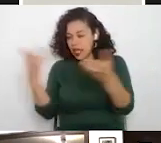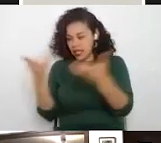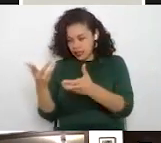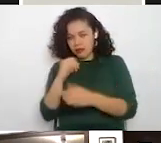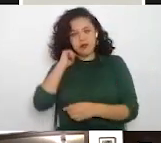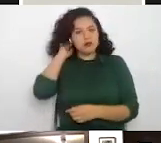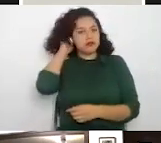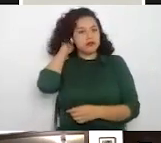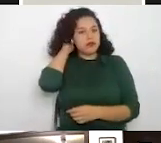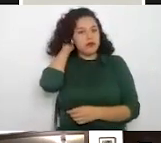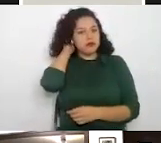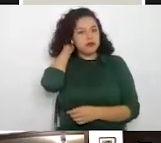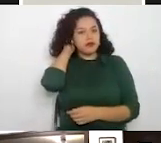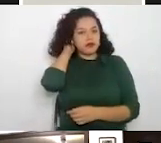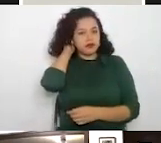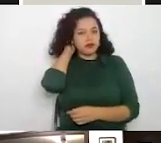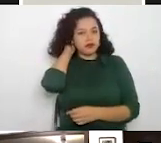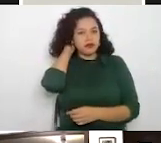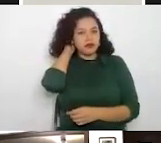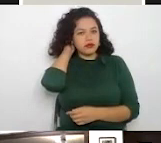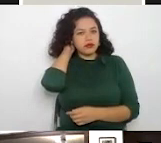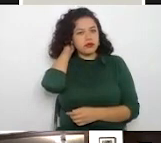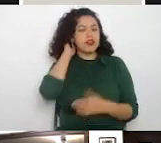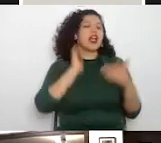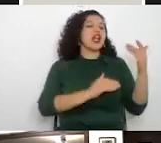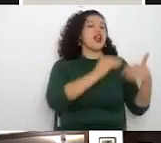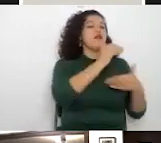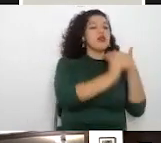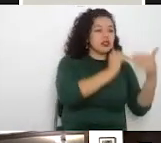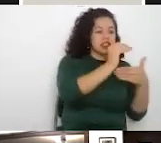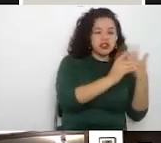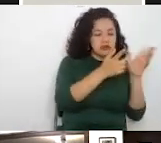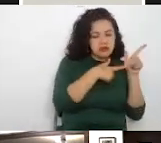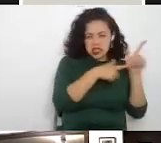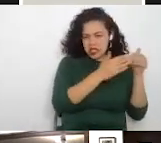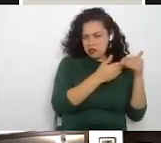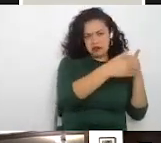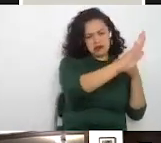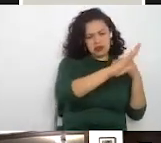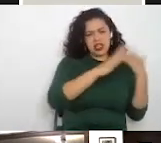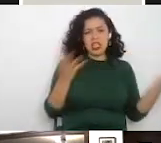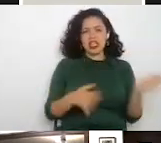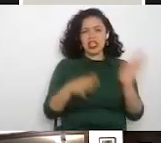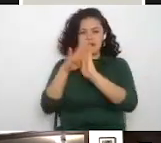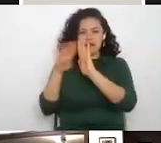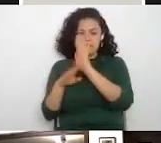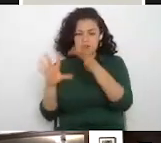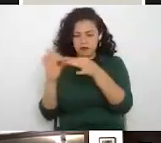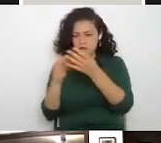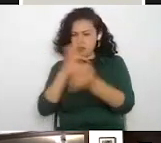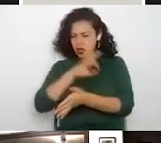pues normalmente el proceso es algo que va fluyendo y el procedimiento puede estar o no documentado. Por